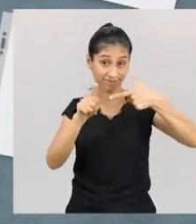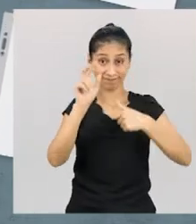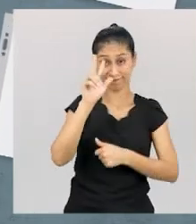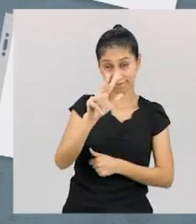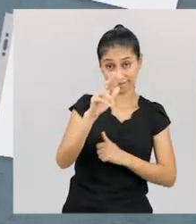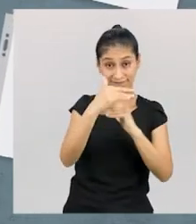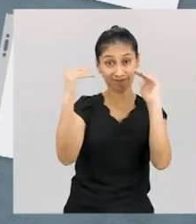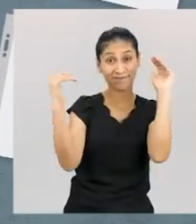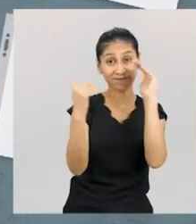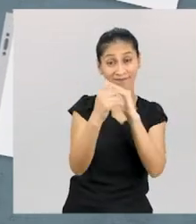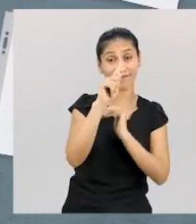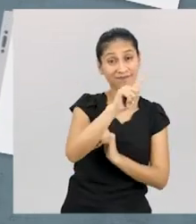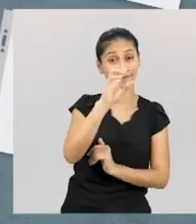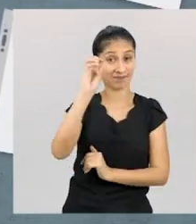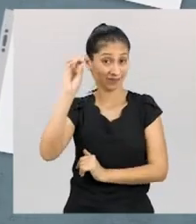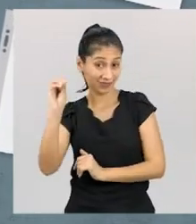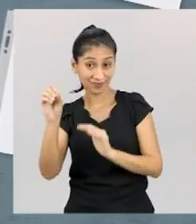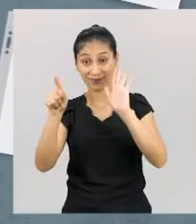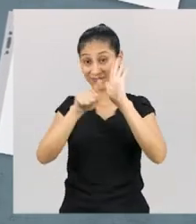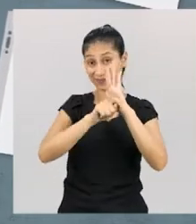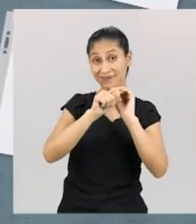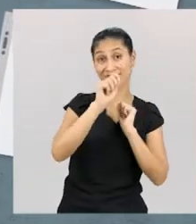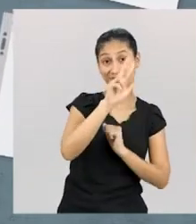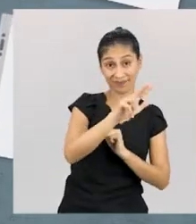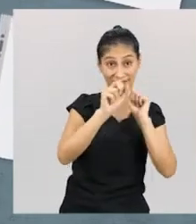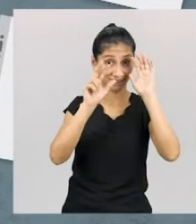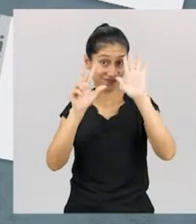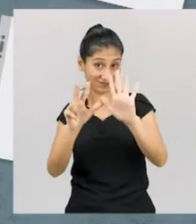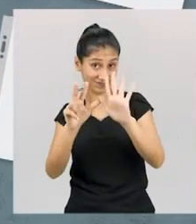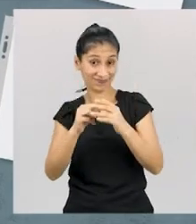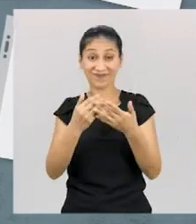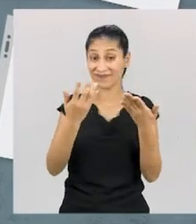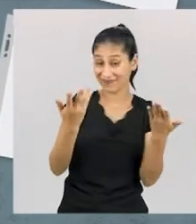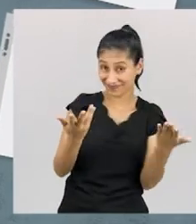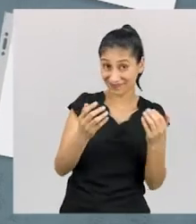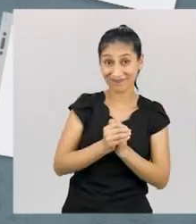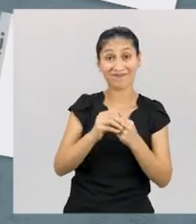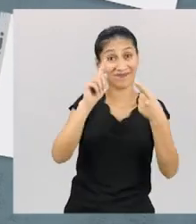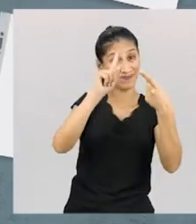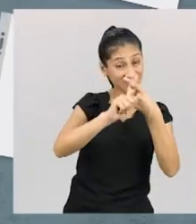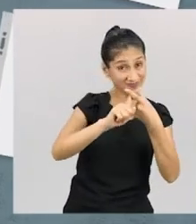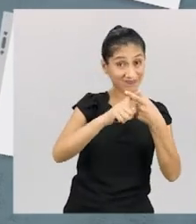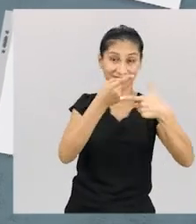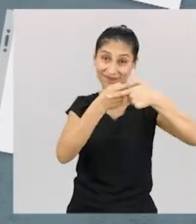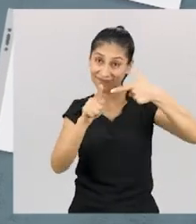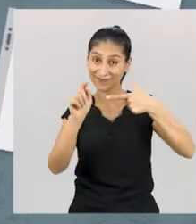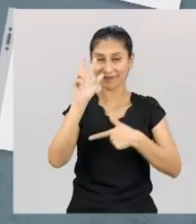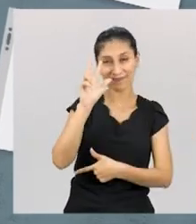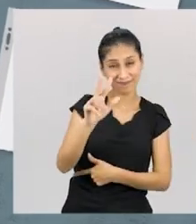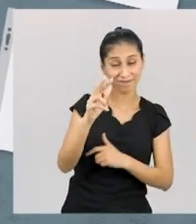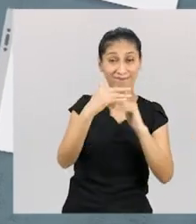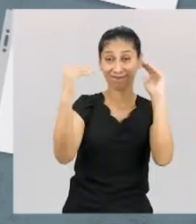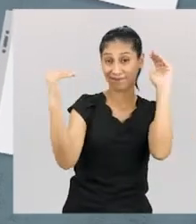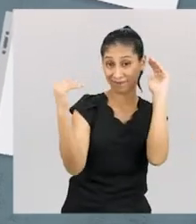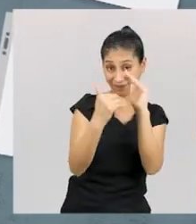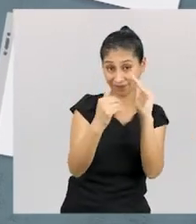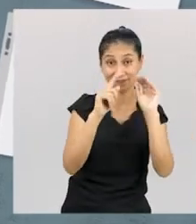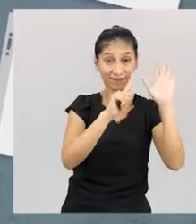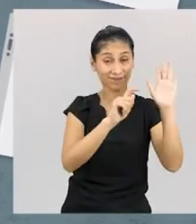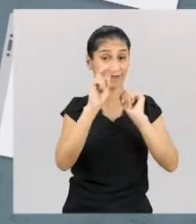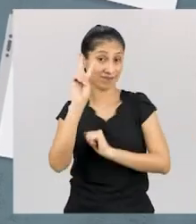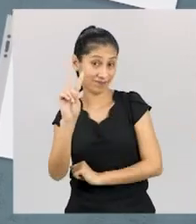entre 3 es menor que 100 menos 38. Así, X entre 3 menor